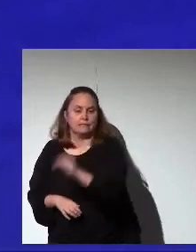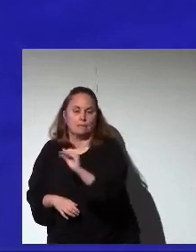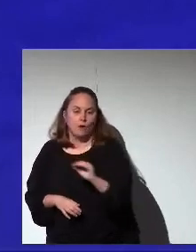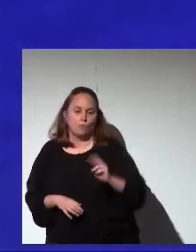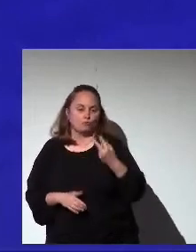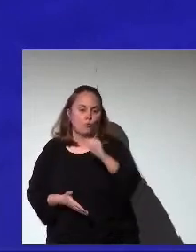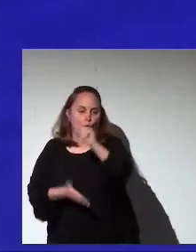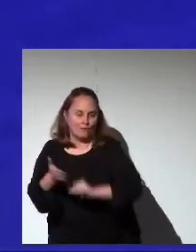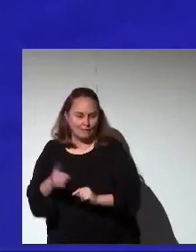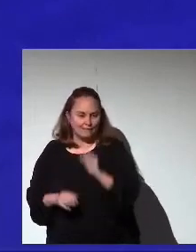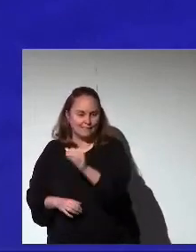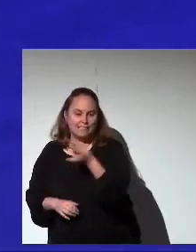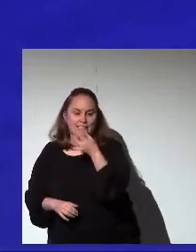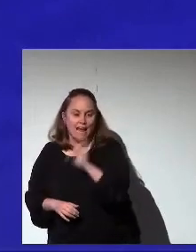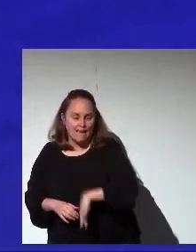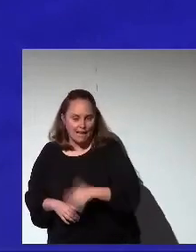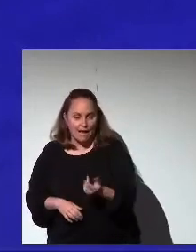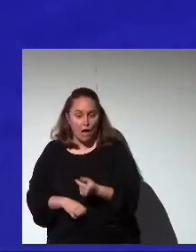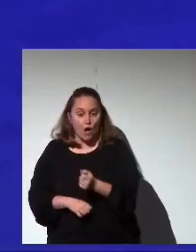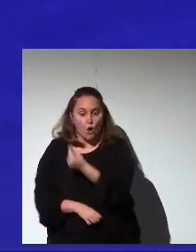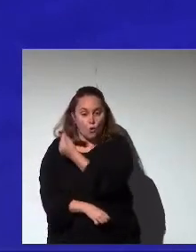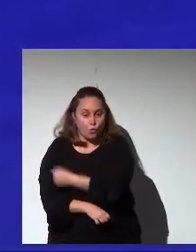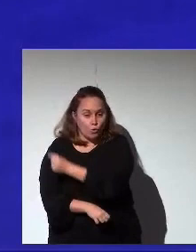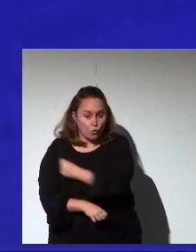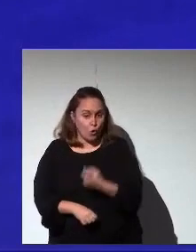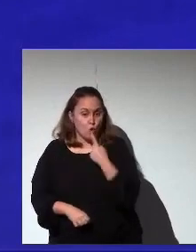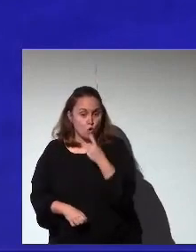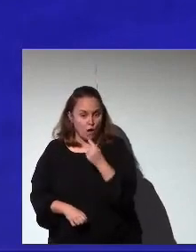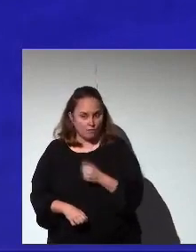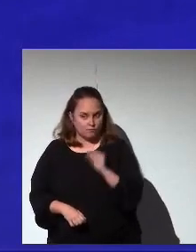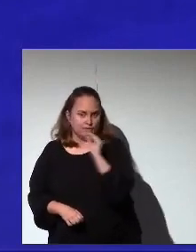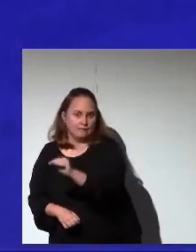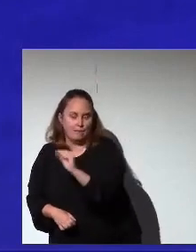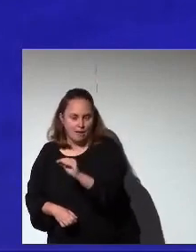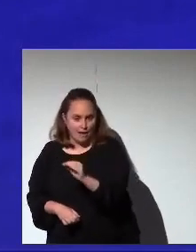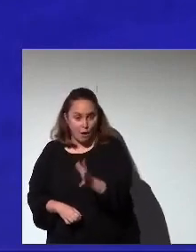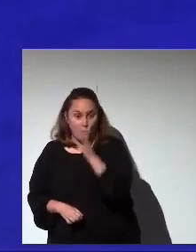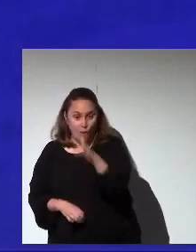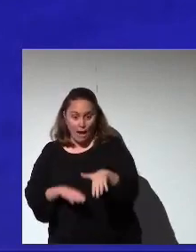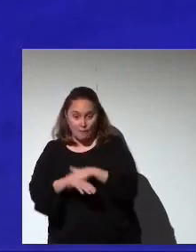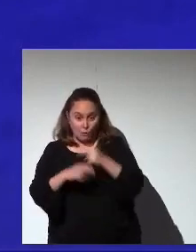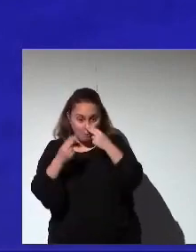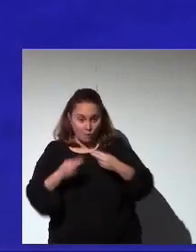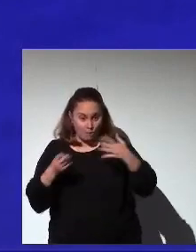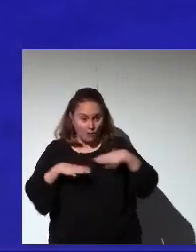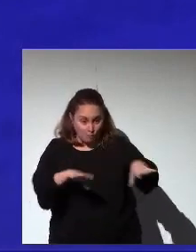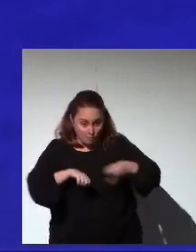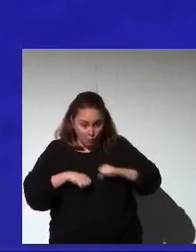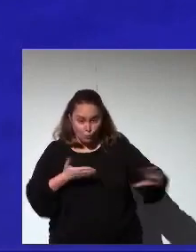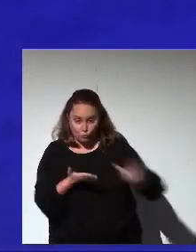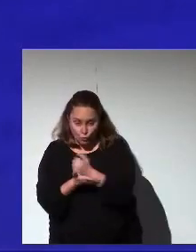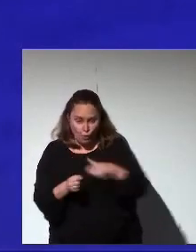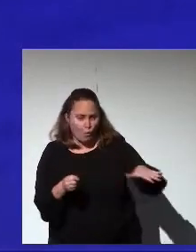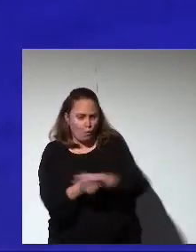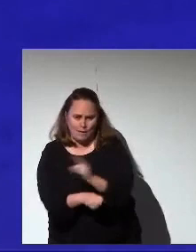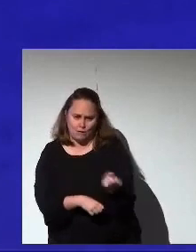qué? Porque la Administración no puede llegar a todos los lugares y todos los sitios, sino que evidentemente es la cooperación de